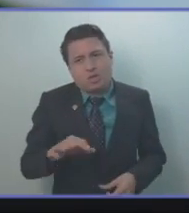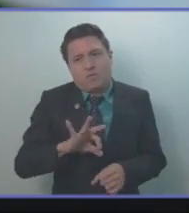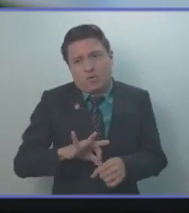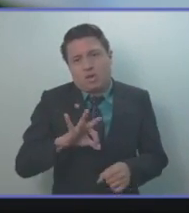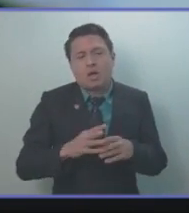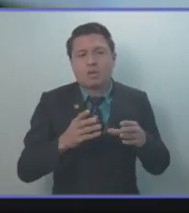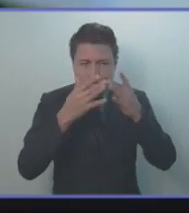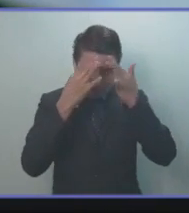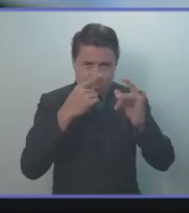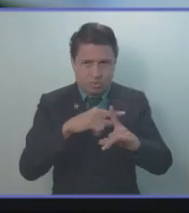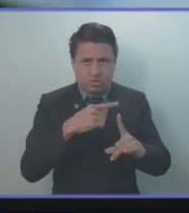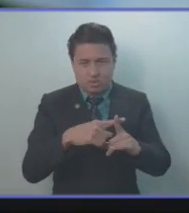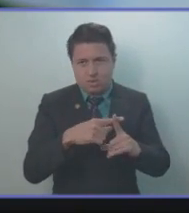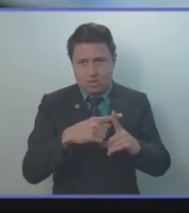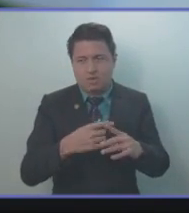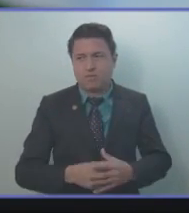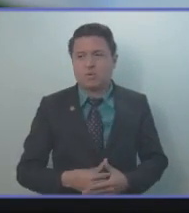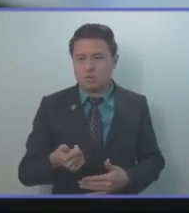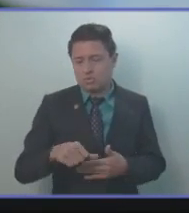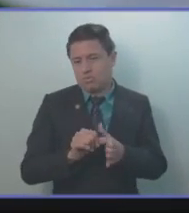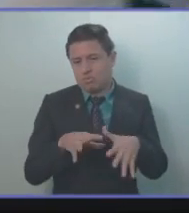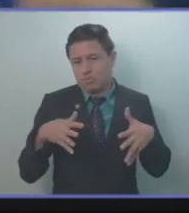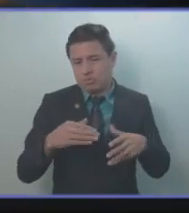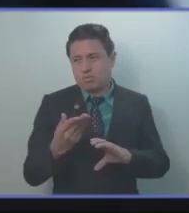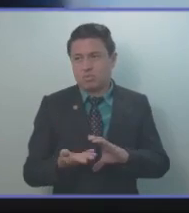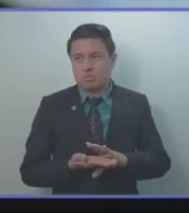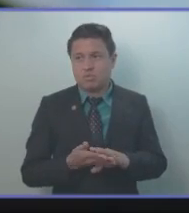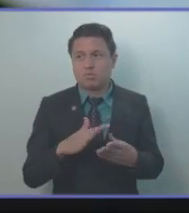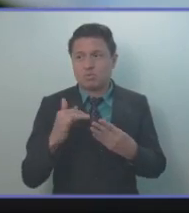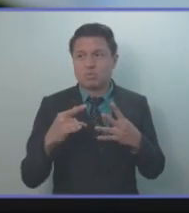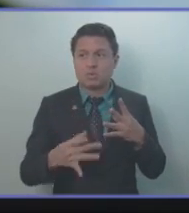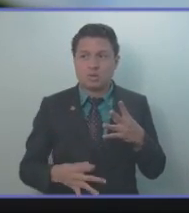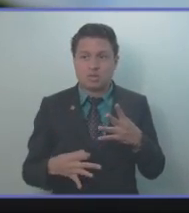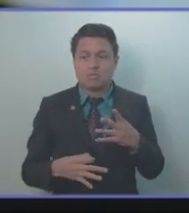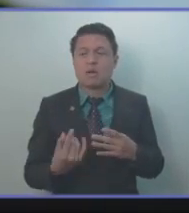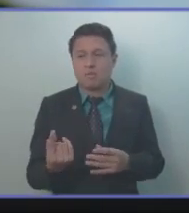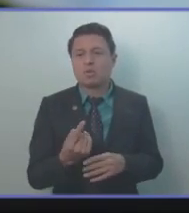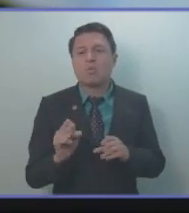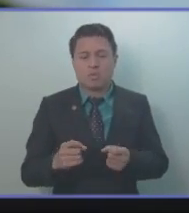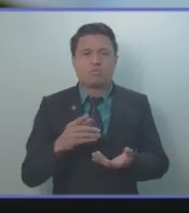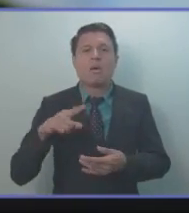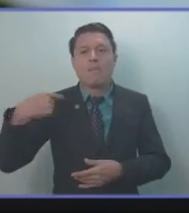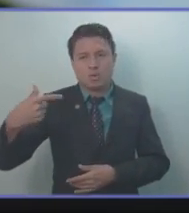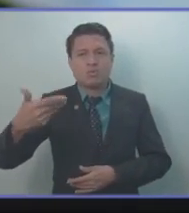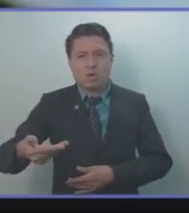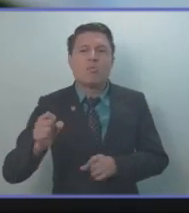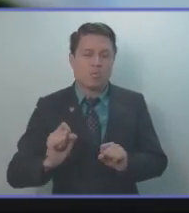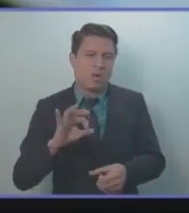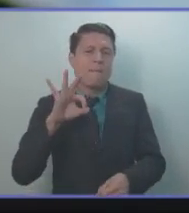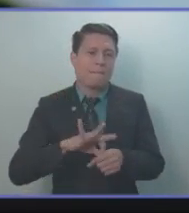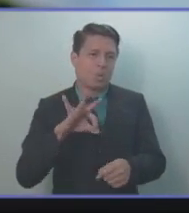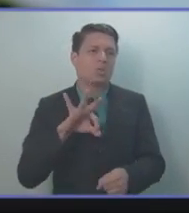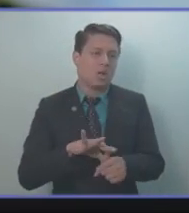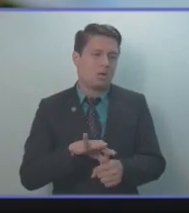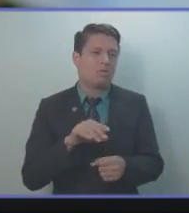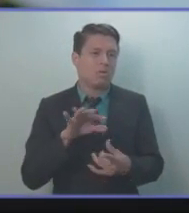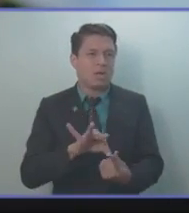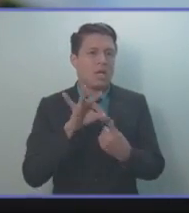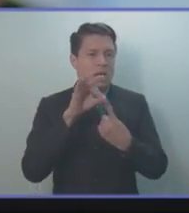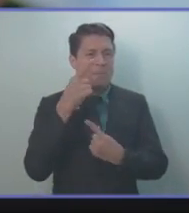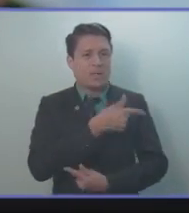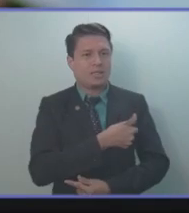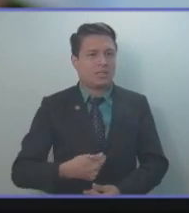favorable y para consideración del Pleno adjunta el respectivo proyecto de decreto. Dios Unión Libertad, y tiene la firma